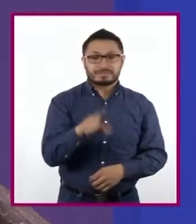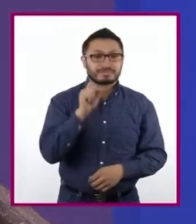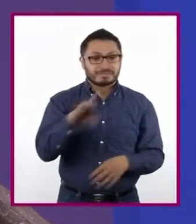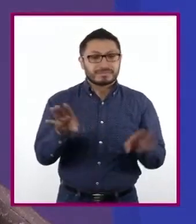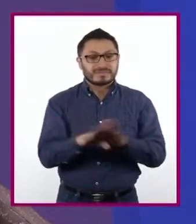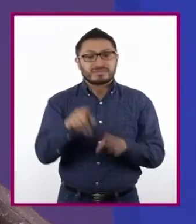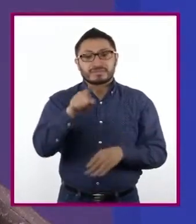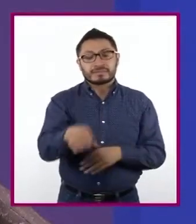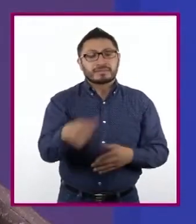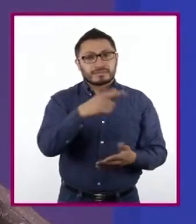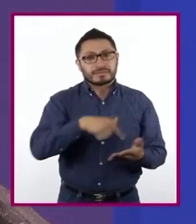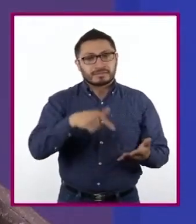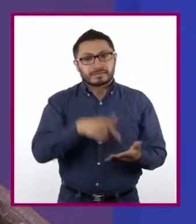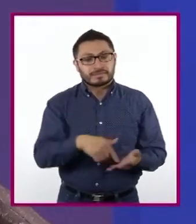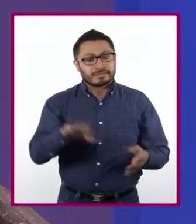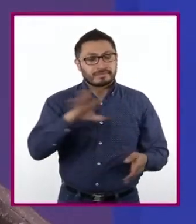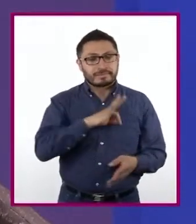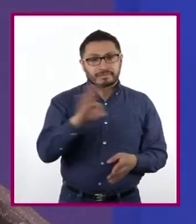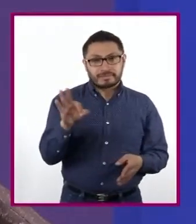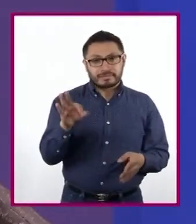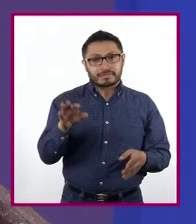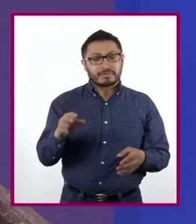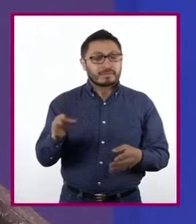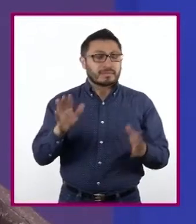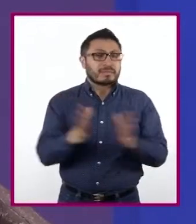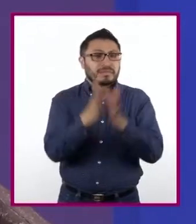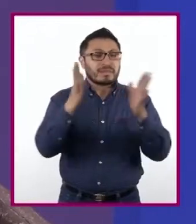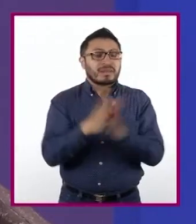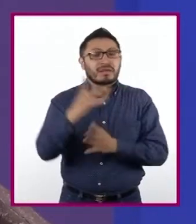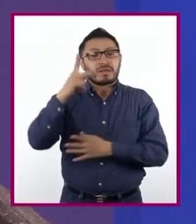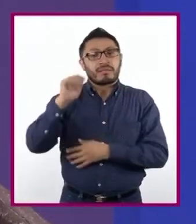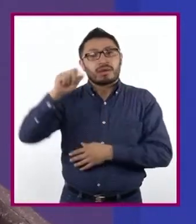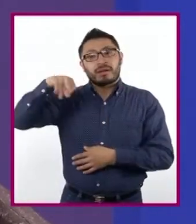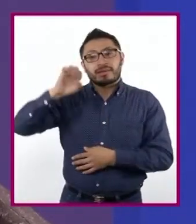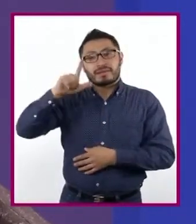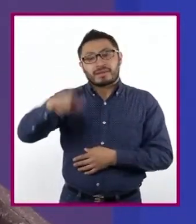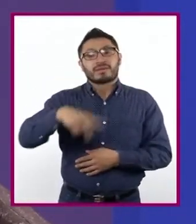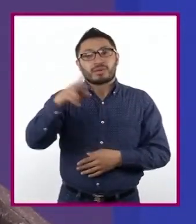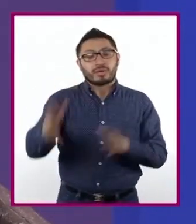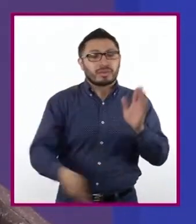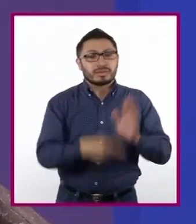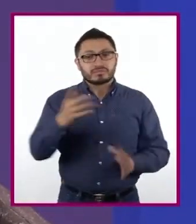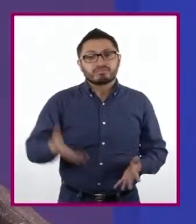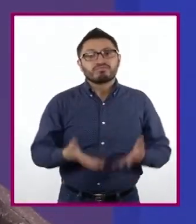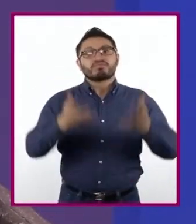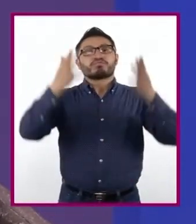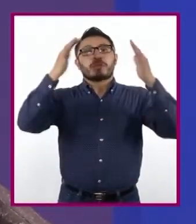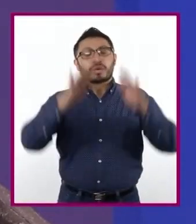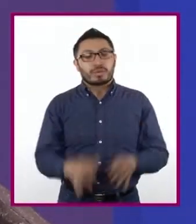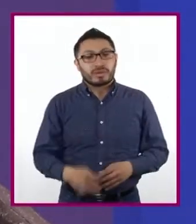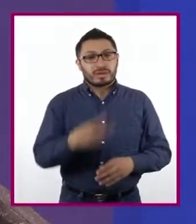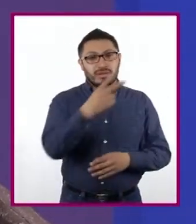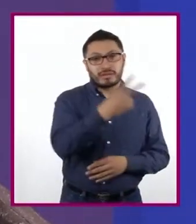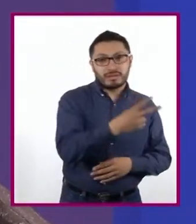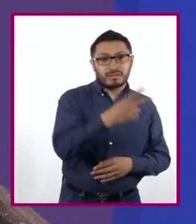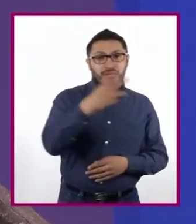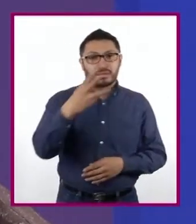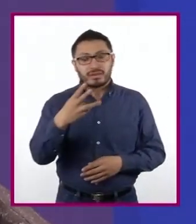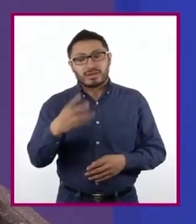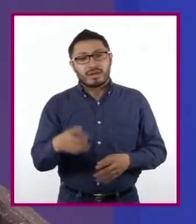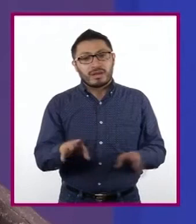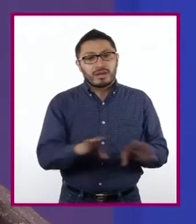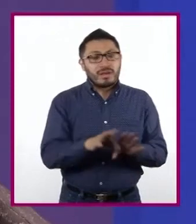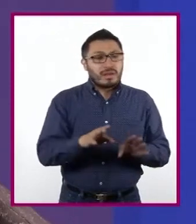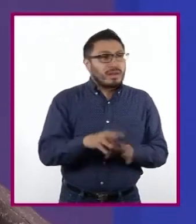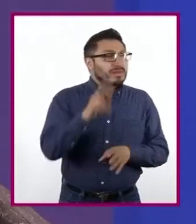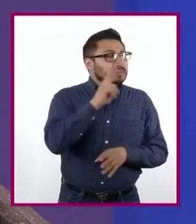al tomar su lugar, si participan en un panel, vuelva a respirar y ubiquen al menos de 2 a 3 caras que les